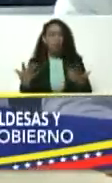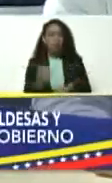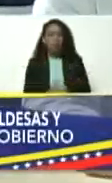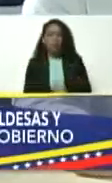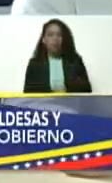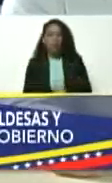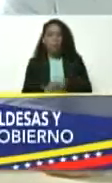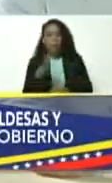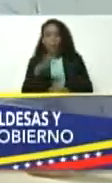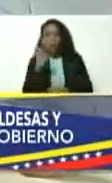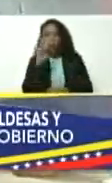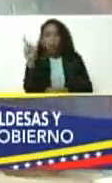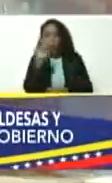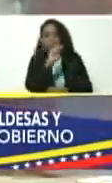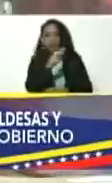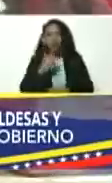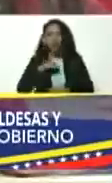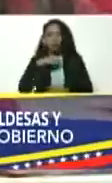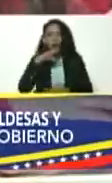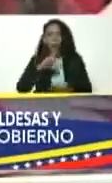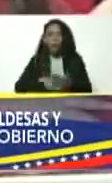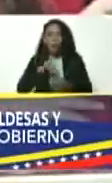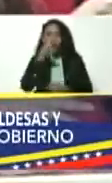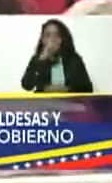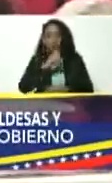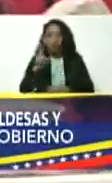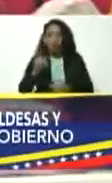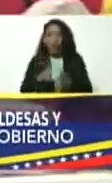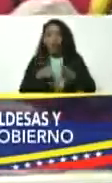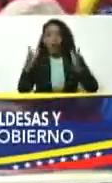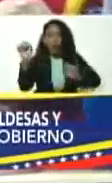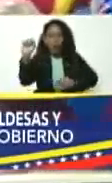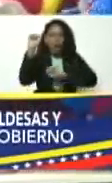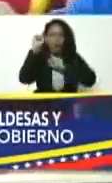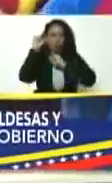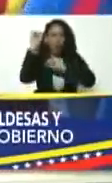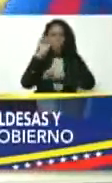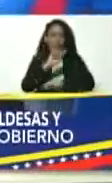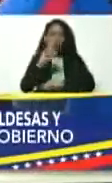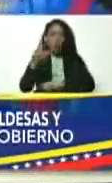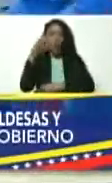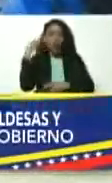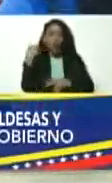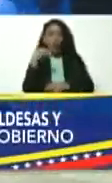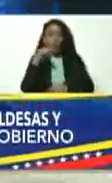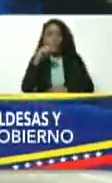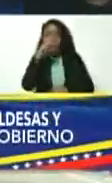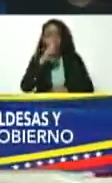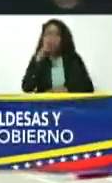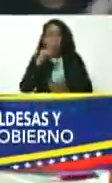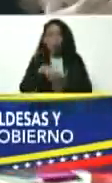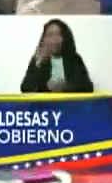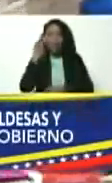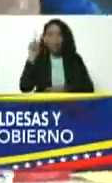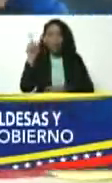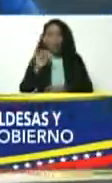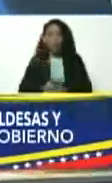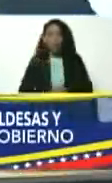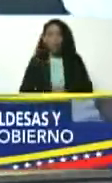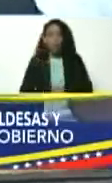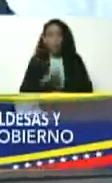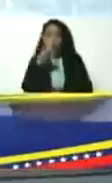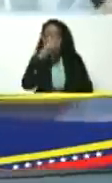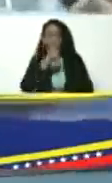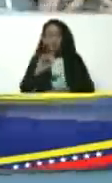dentro de dos meses estaremos cumpliendo un año de la gran victoria del 21 de noviembre del año 2021 un